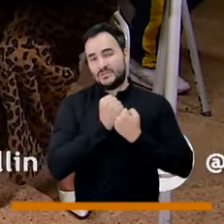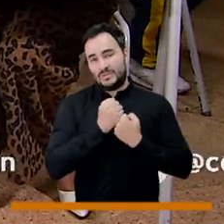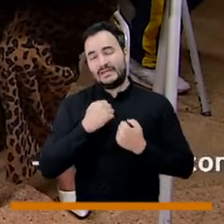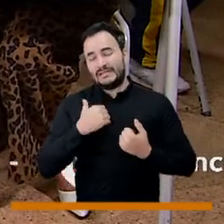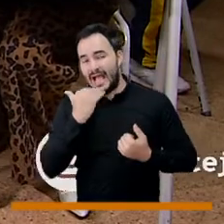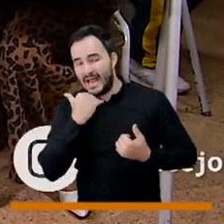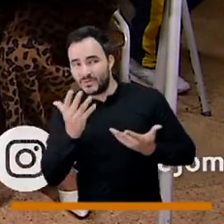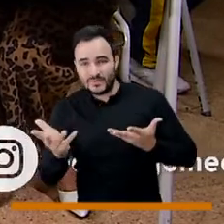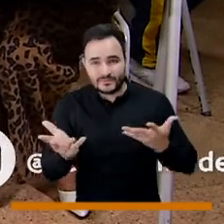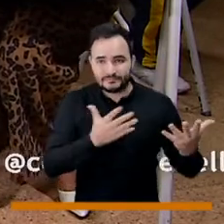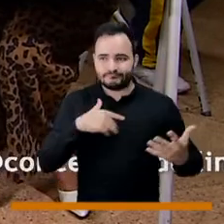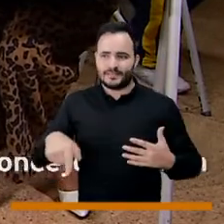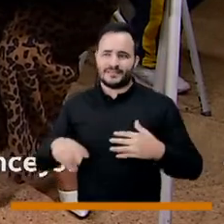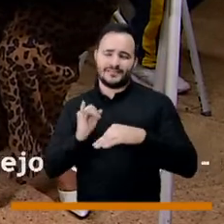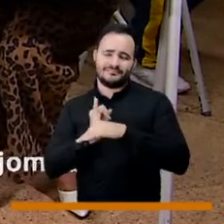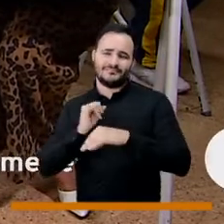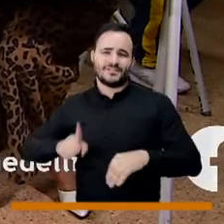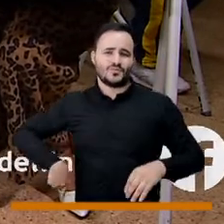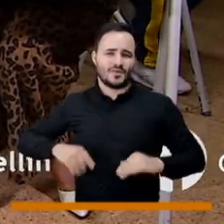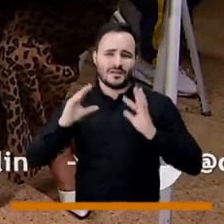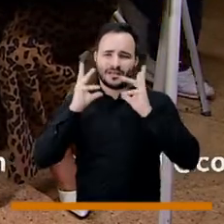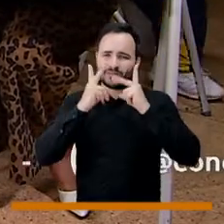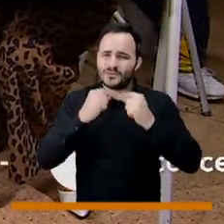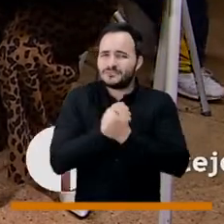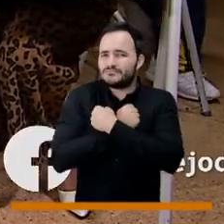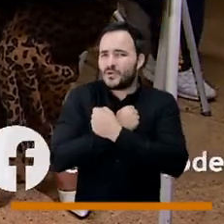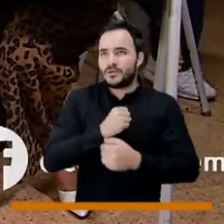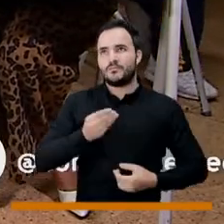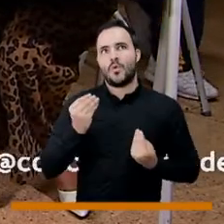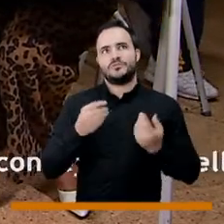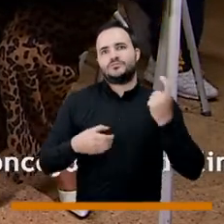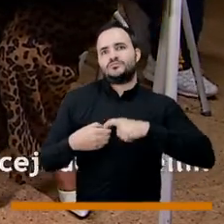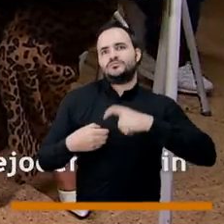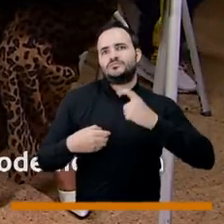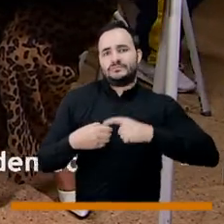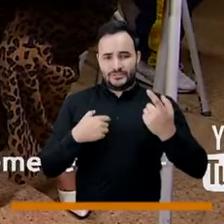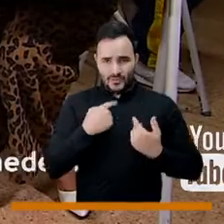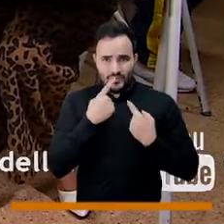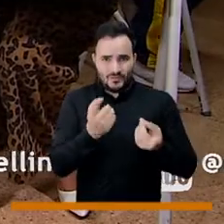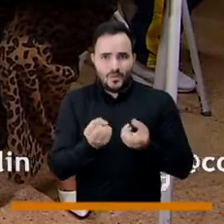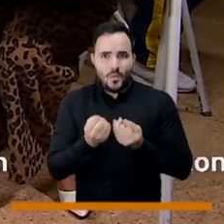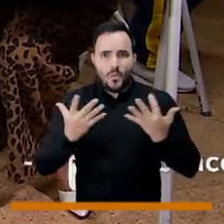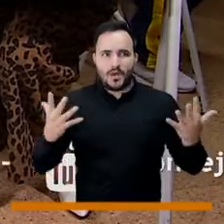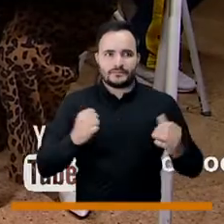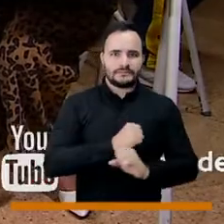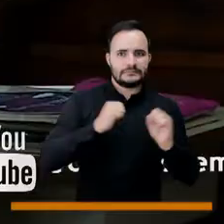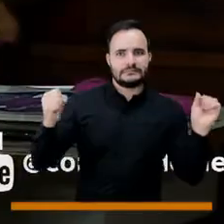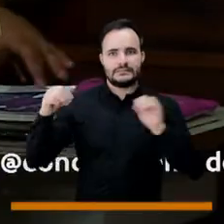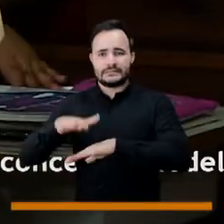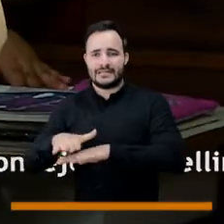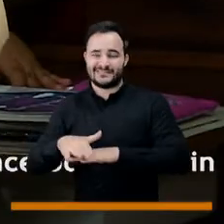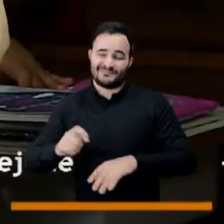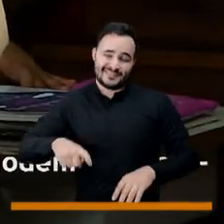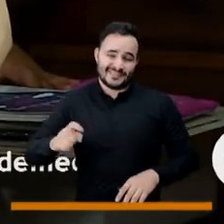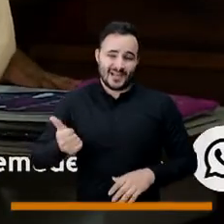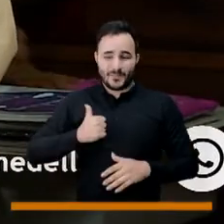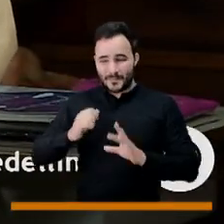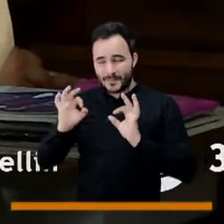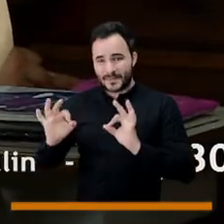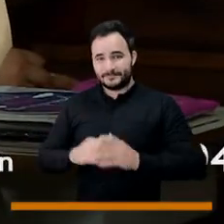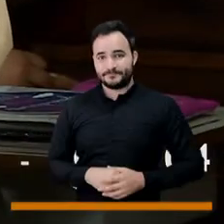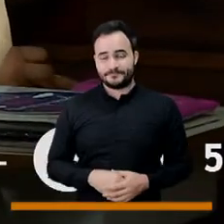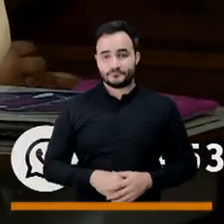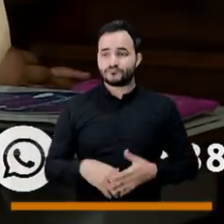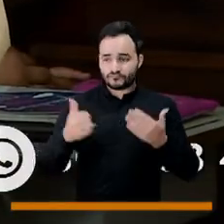es tan amable nos ayudan porque esta escuelita es muy acogedora y tiene demasiada demanda como lo dije ahora entonces debemos